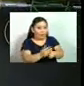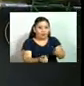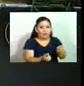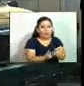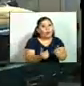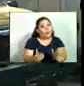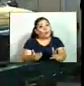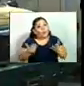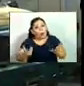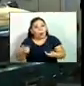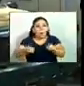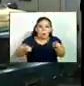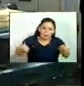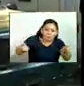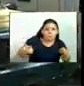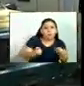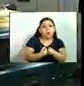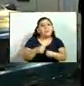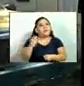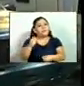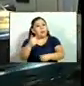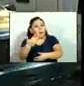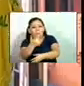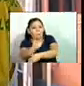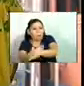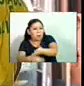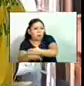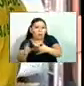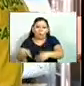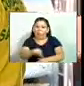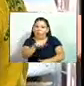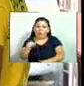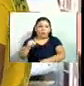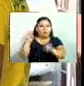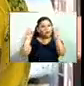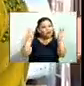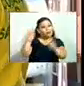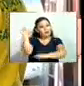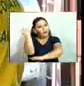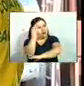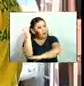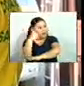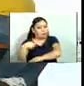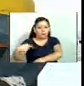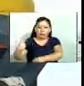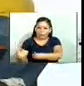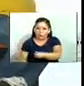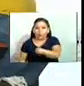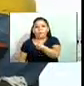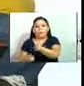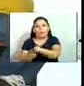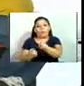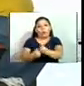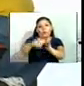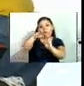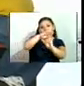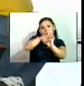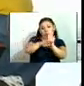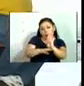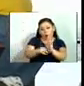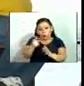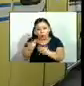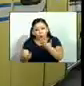embargo, los accidentes de tránsito, lesiones o cualquier otra emergencia siempre se requiere de un protocolo por